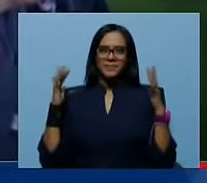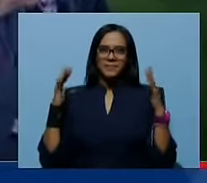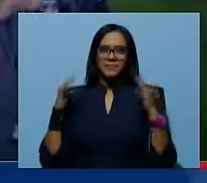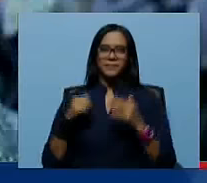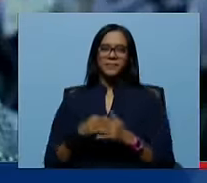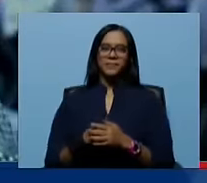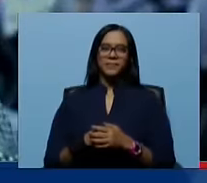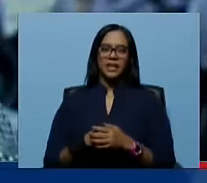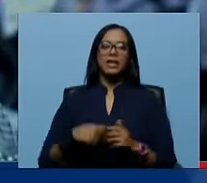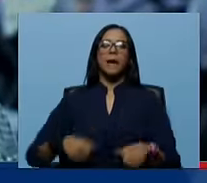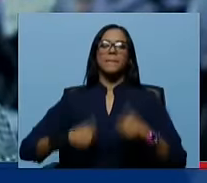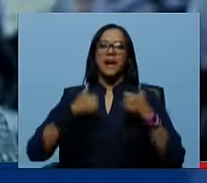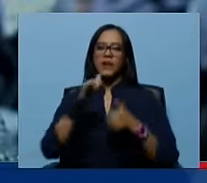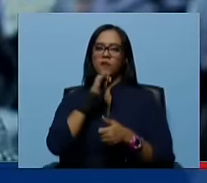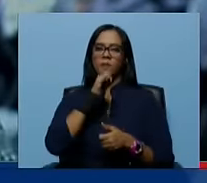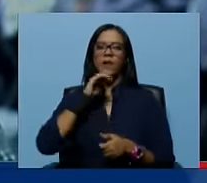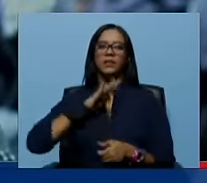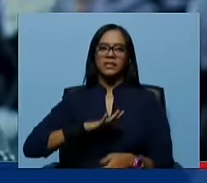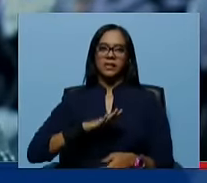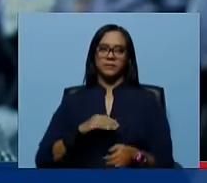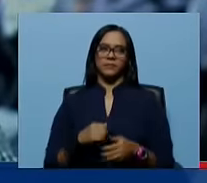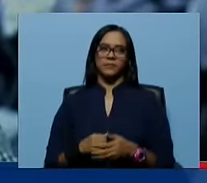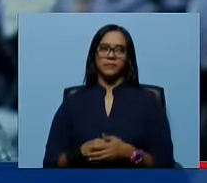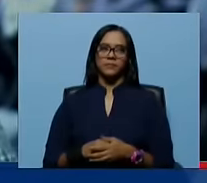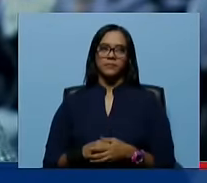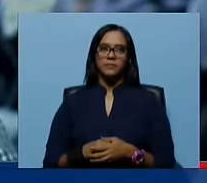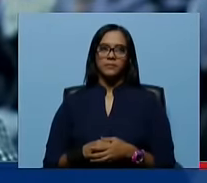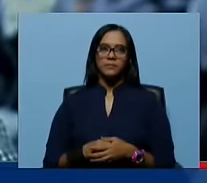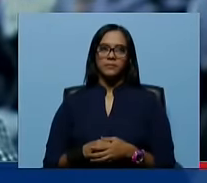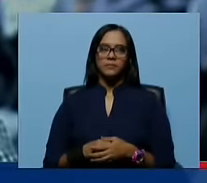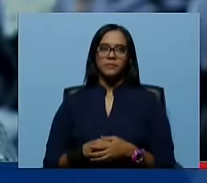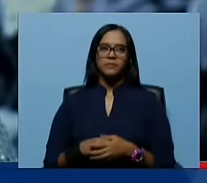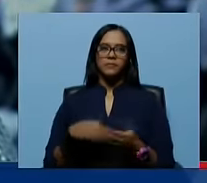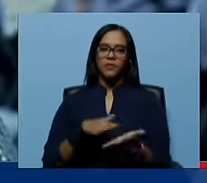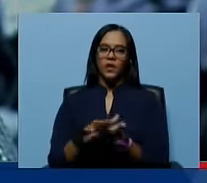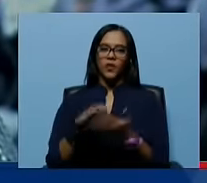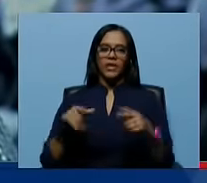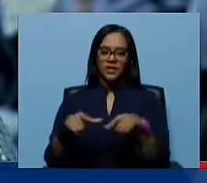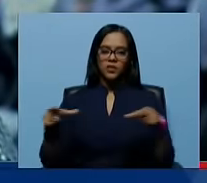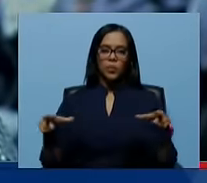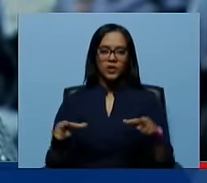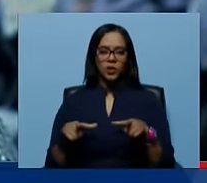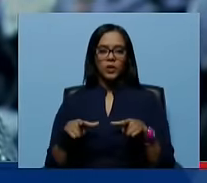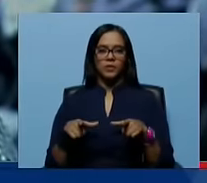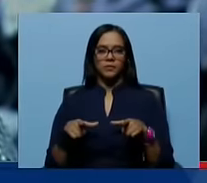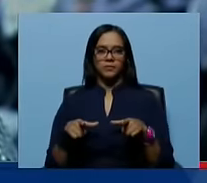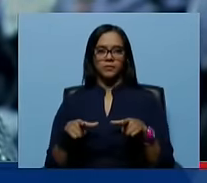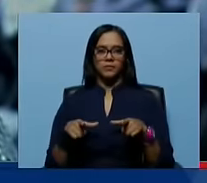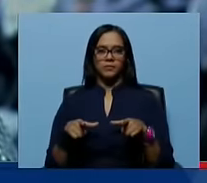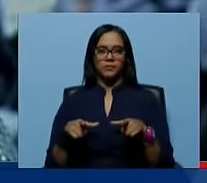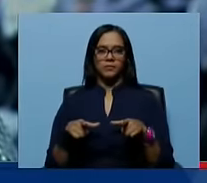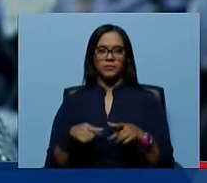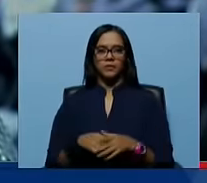Quien más informado está sobre estos fenómenos.